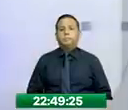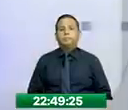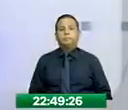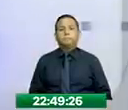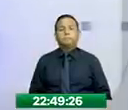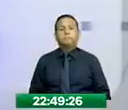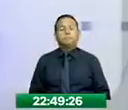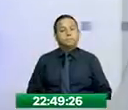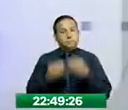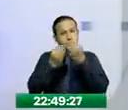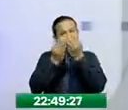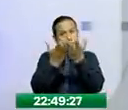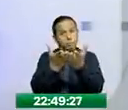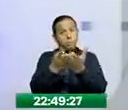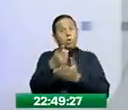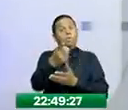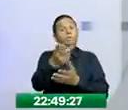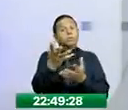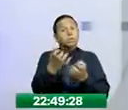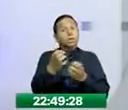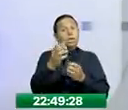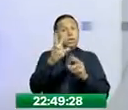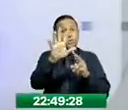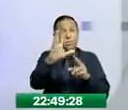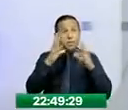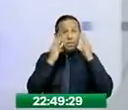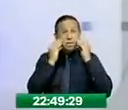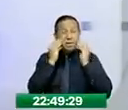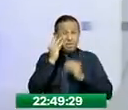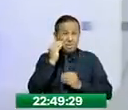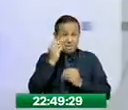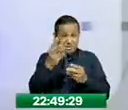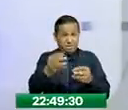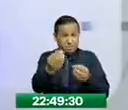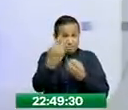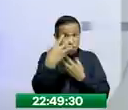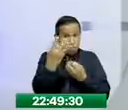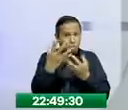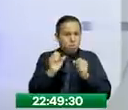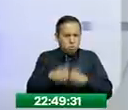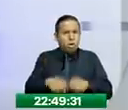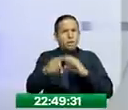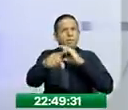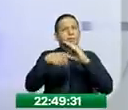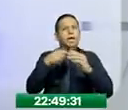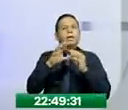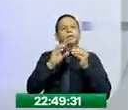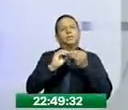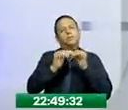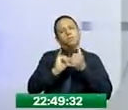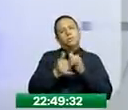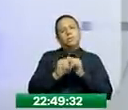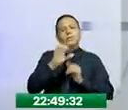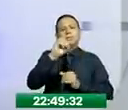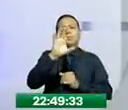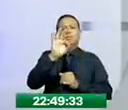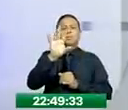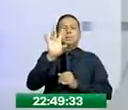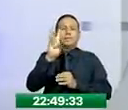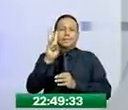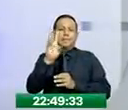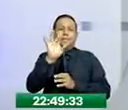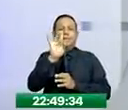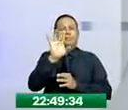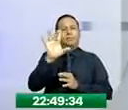y queremos a seguir escuchando sus historias pueden escribirnos al número de whatsapp 09 69 58 56